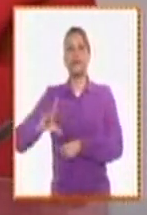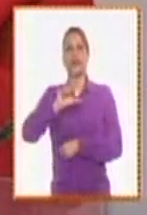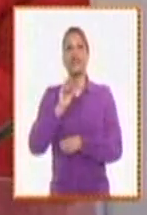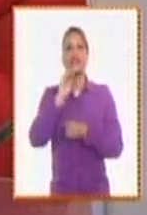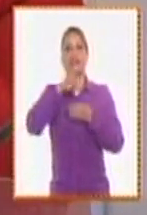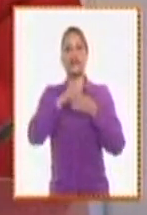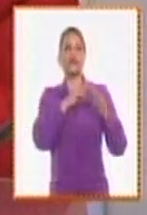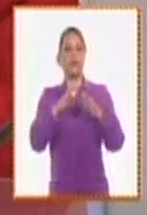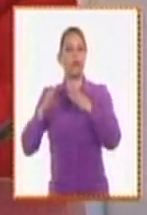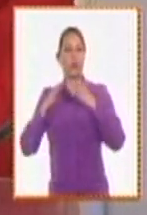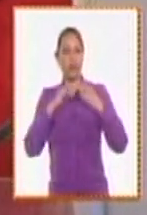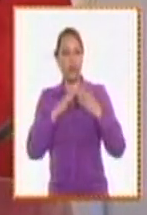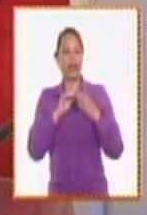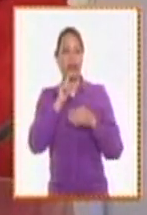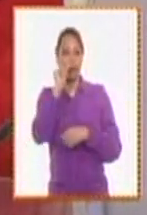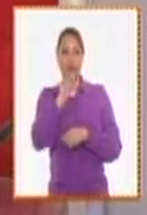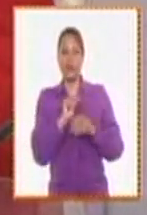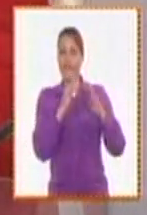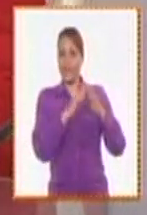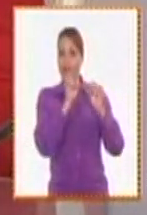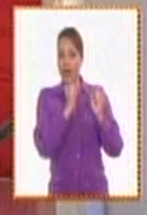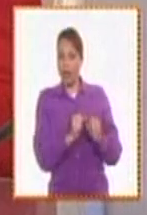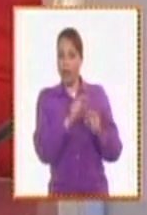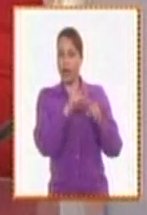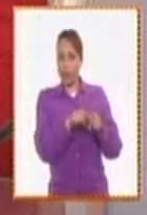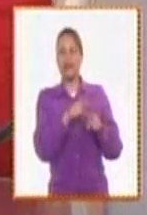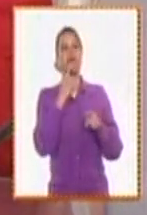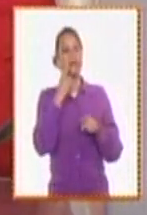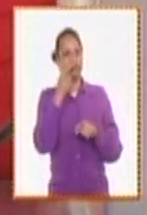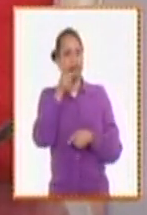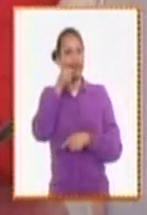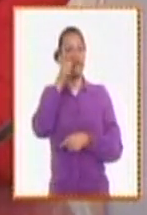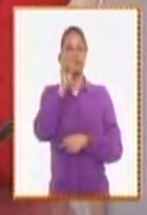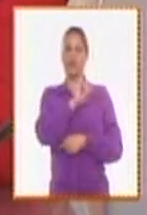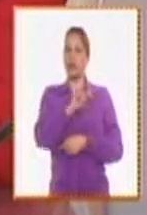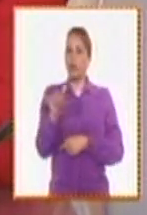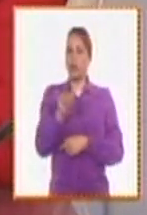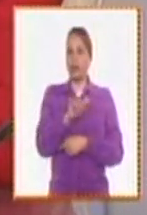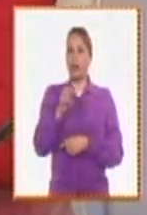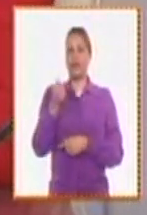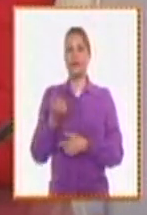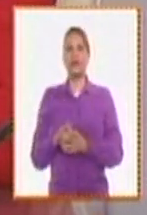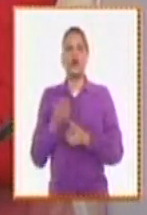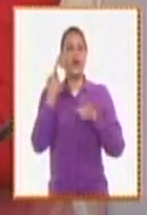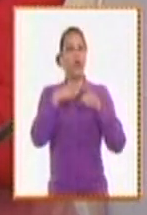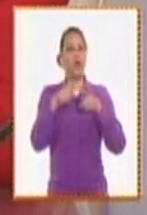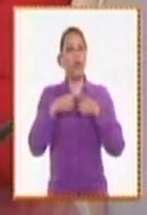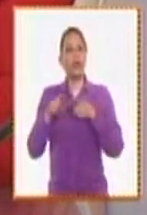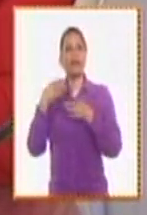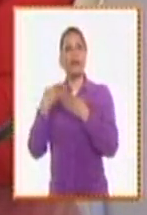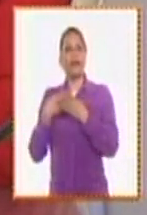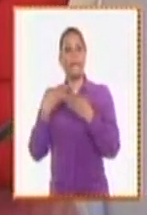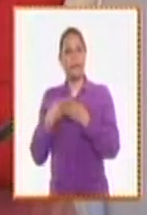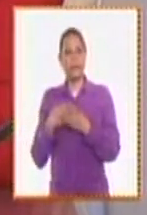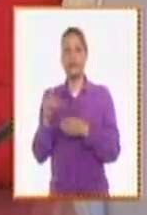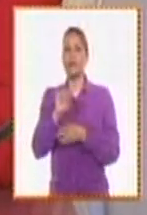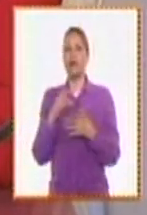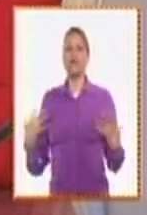comunidad donde está el sancionado, ahí de la demarcación donde reside el sancionado, y otros órganos y organismos que también